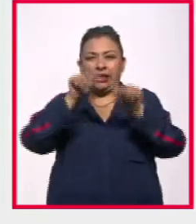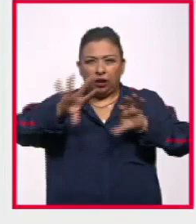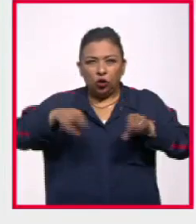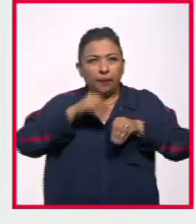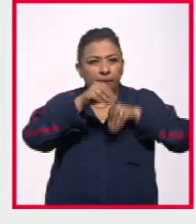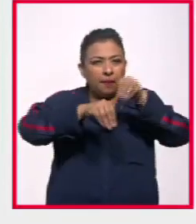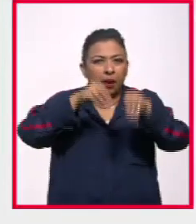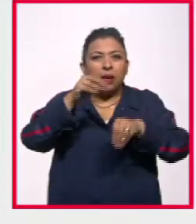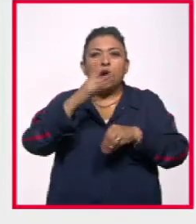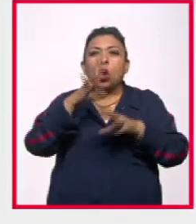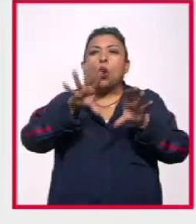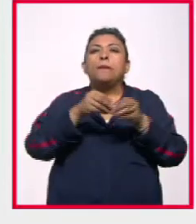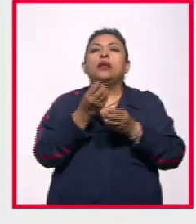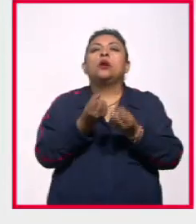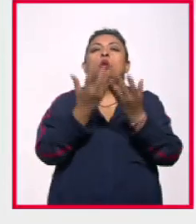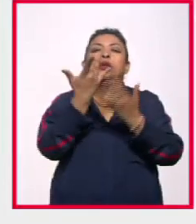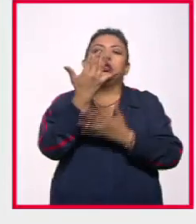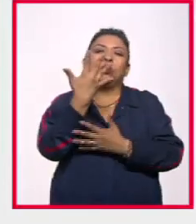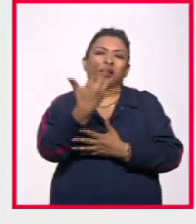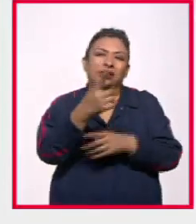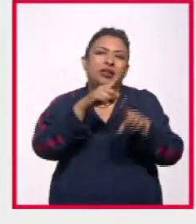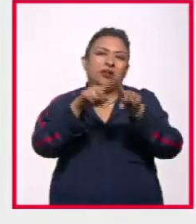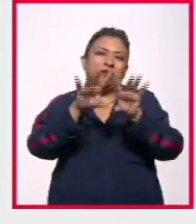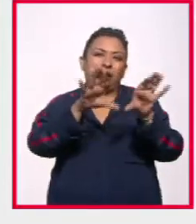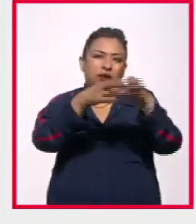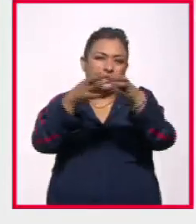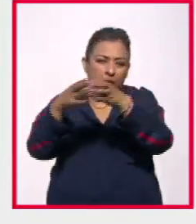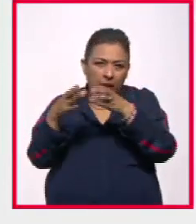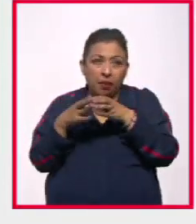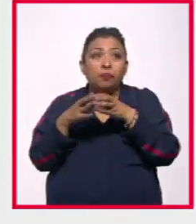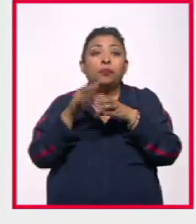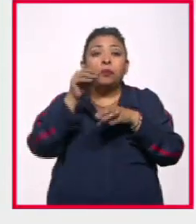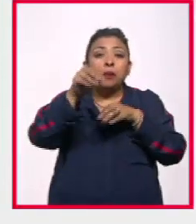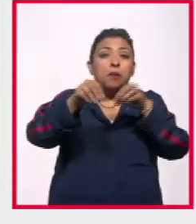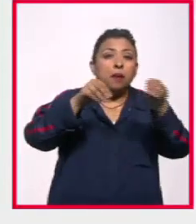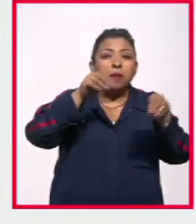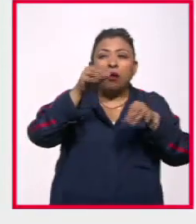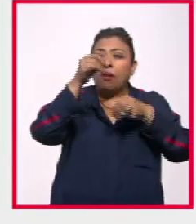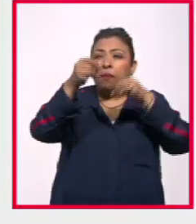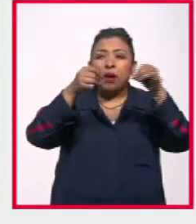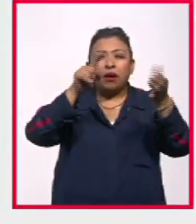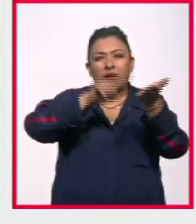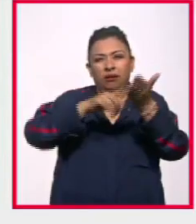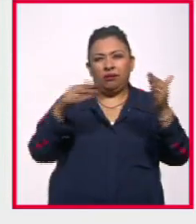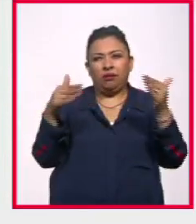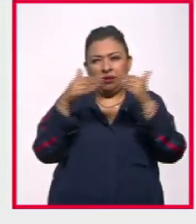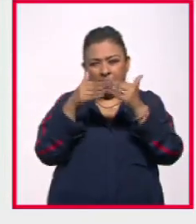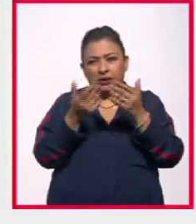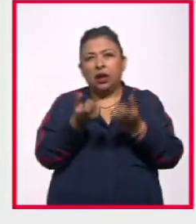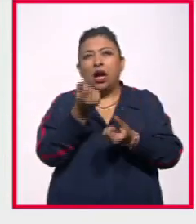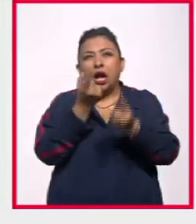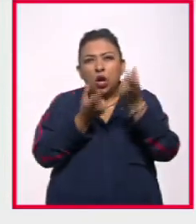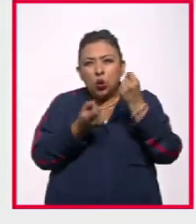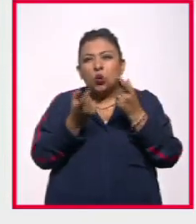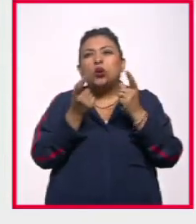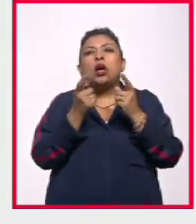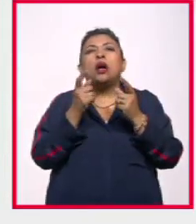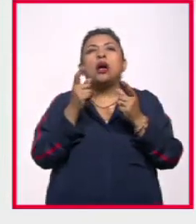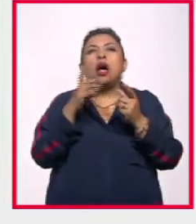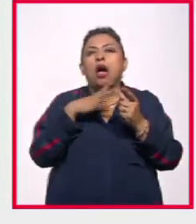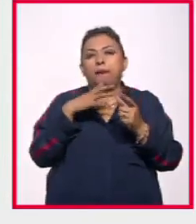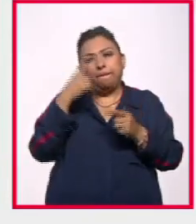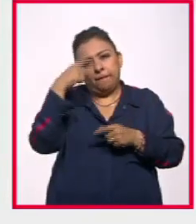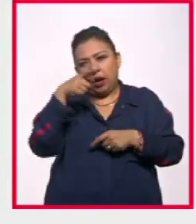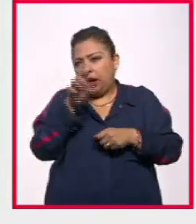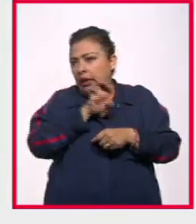de 55 obras provenientes de 20 diferentes colecciones colocadas en todos los rincones de la casa. Algunas de las piezas se realizaron in